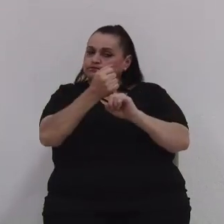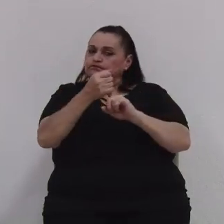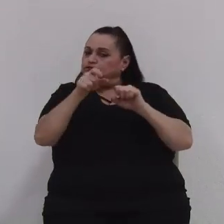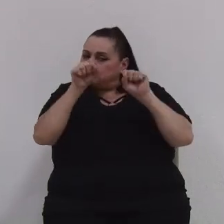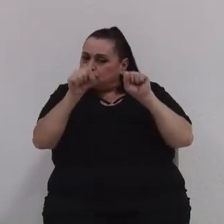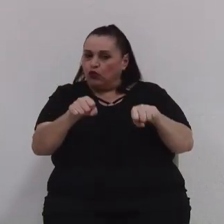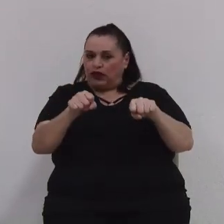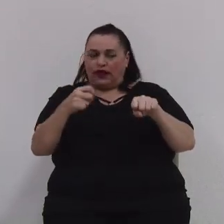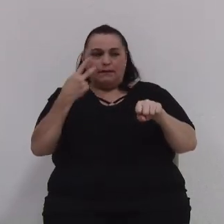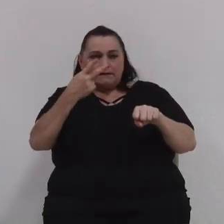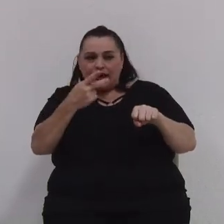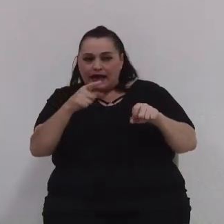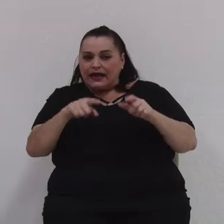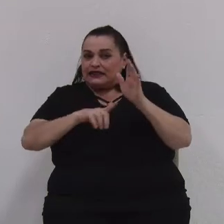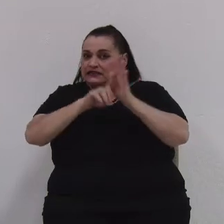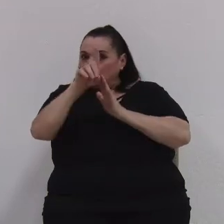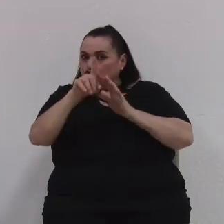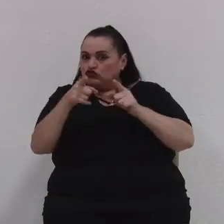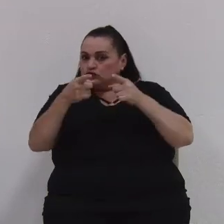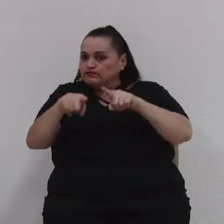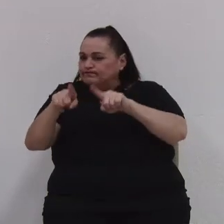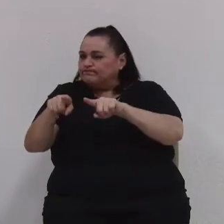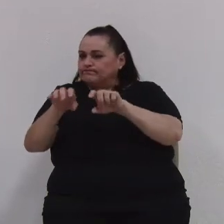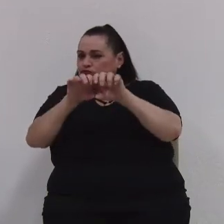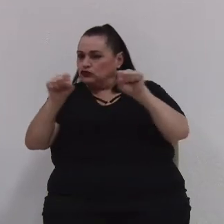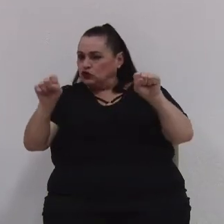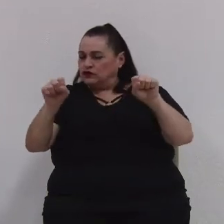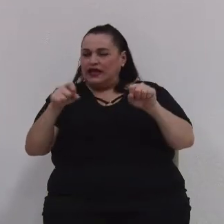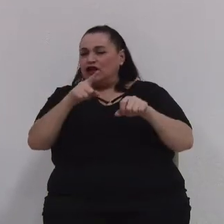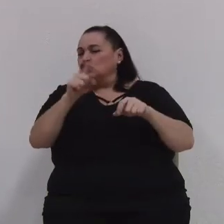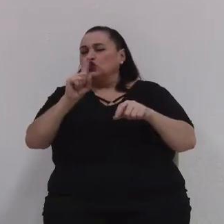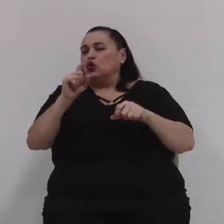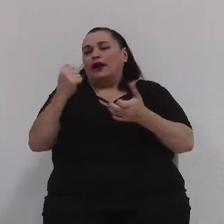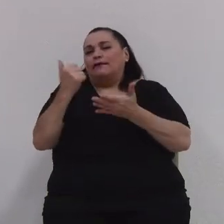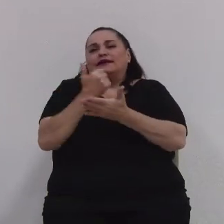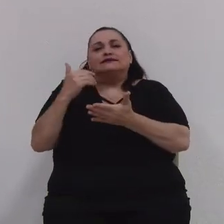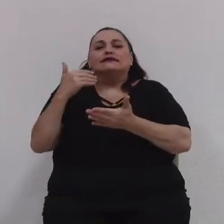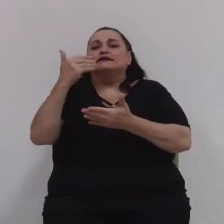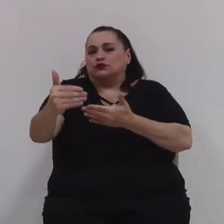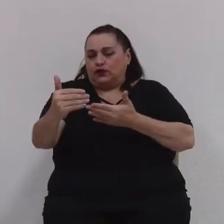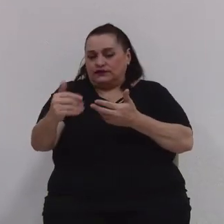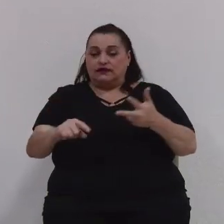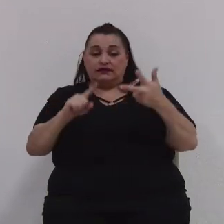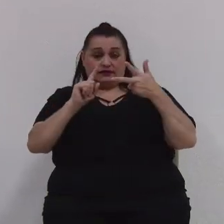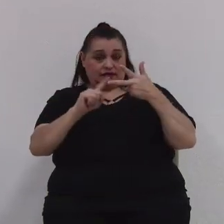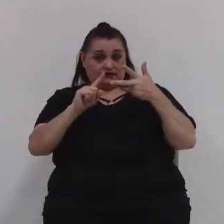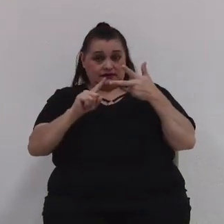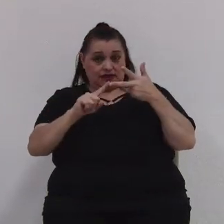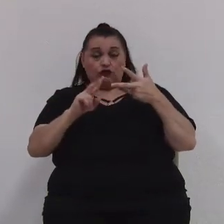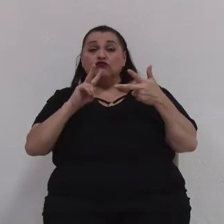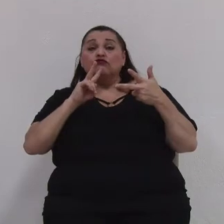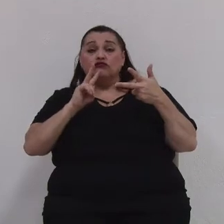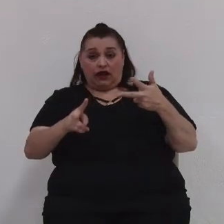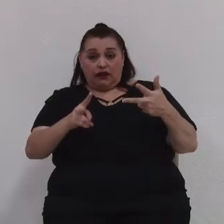las jugadas cuando están desarrollando y no lamentarse sobre los goles que ya se metieron. Y tercero es